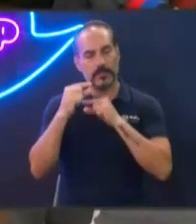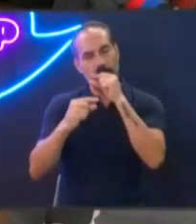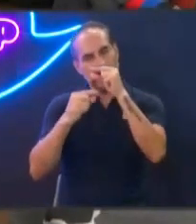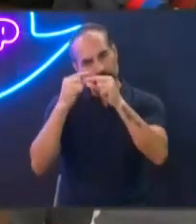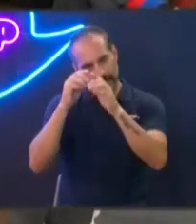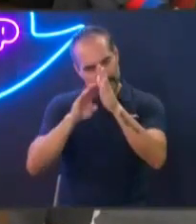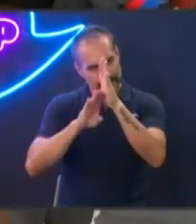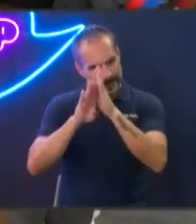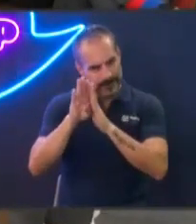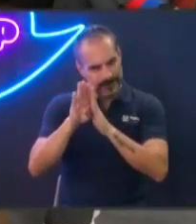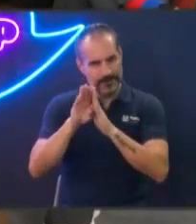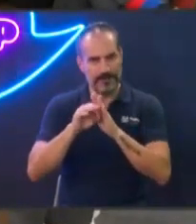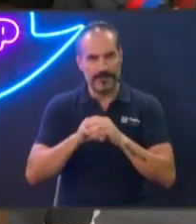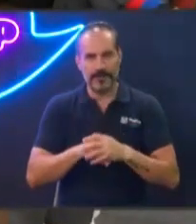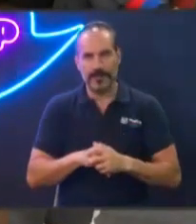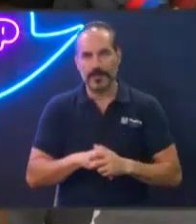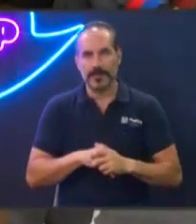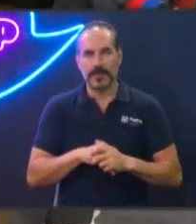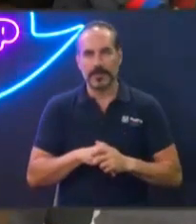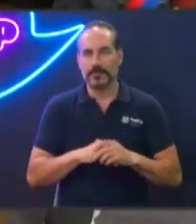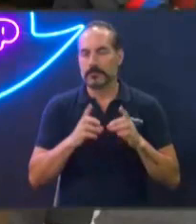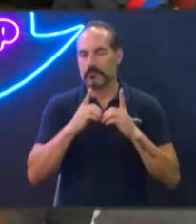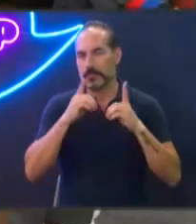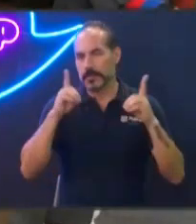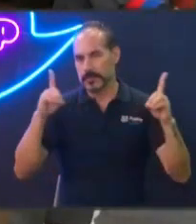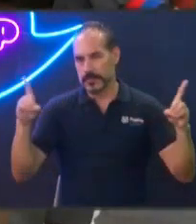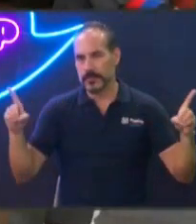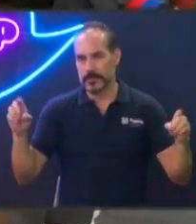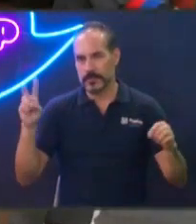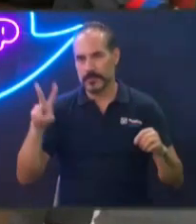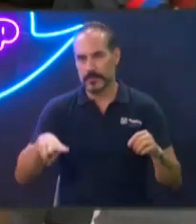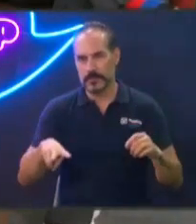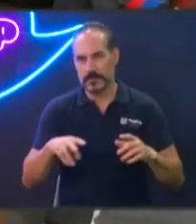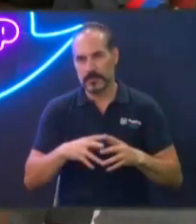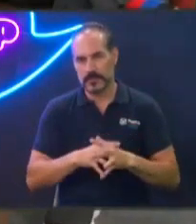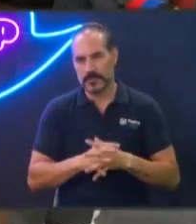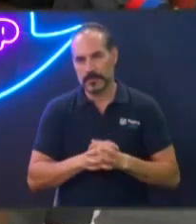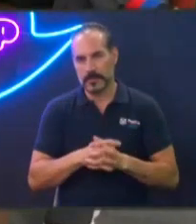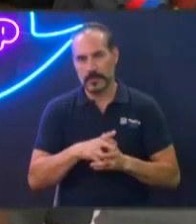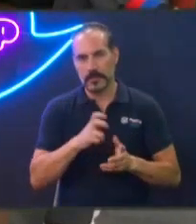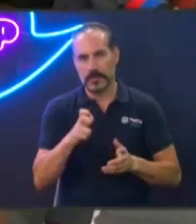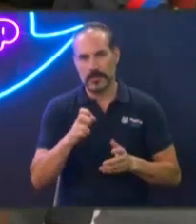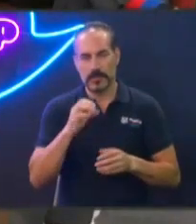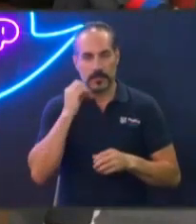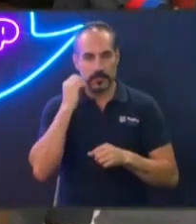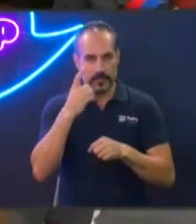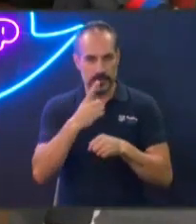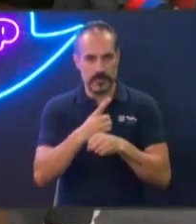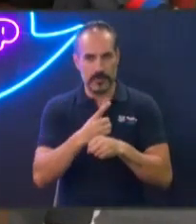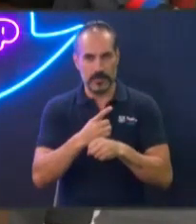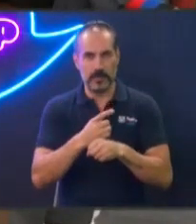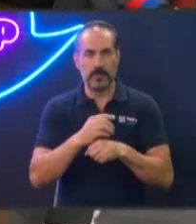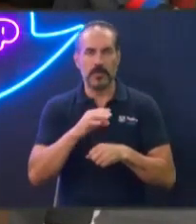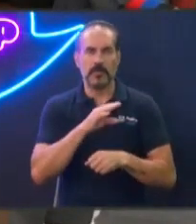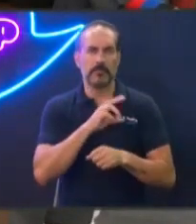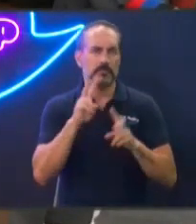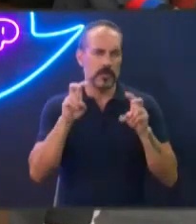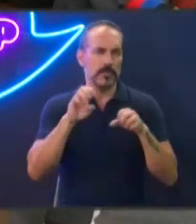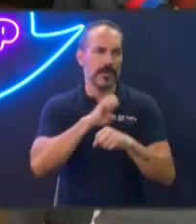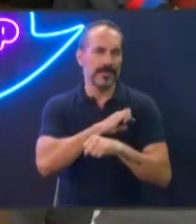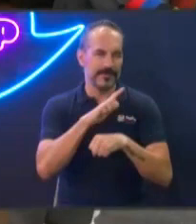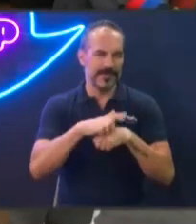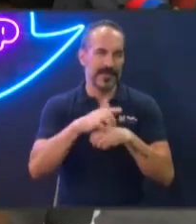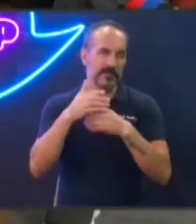iremos este desarrollando nos daría Eh pues oportunidad y tiempo de hablarlo en un programa especial pero pues vayan